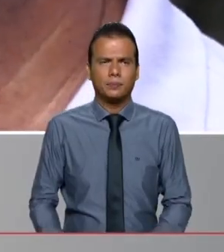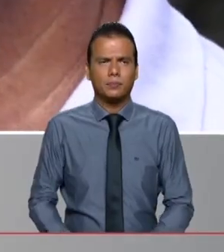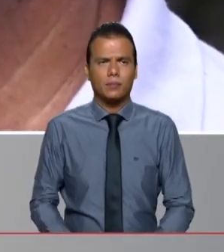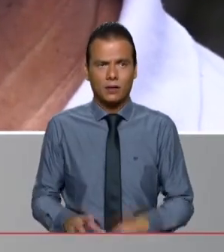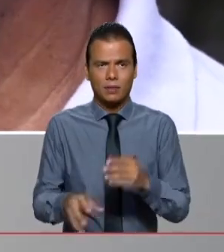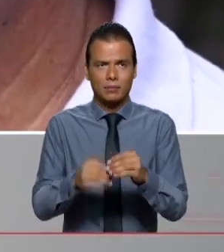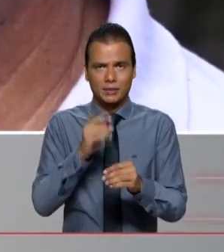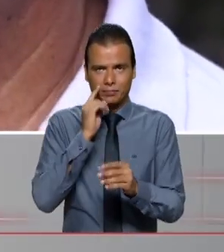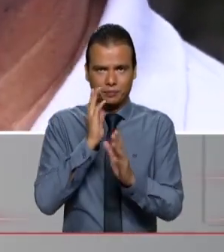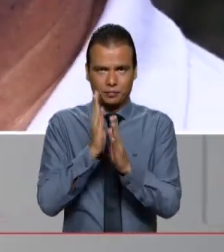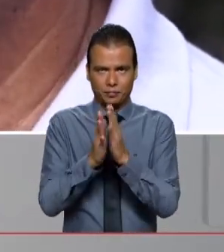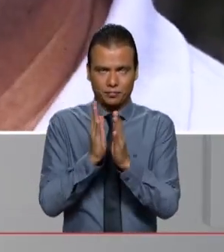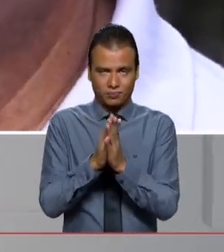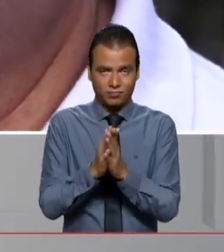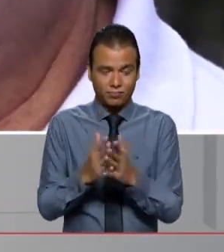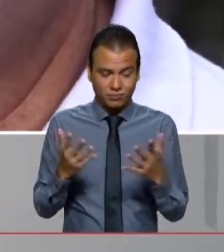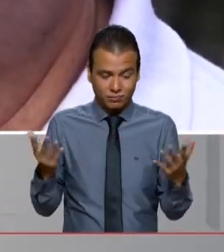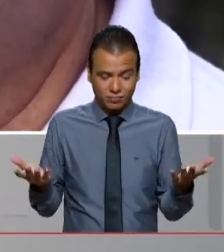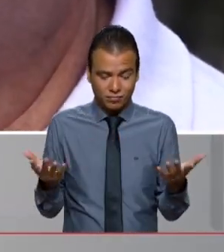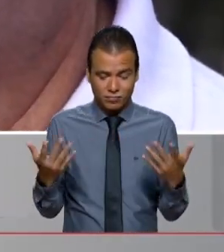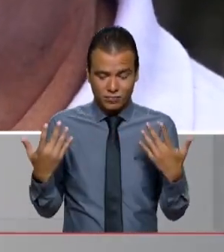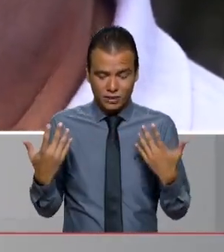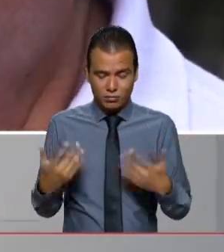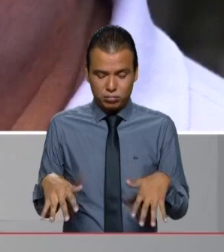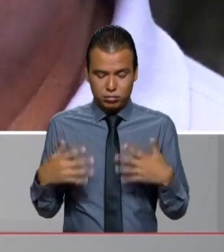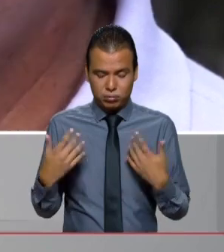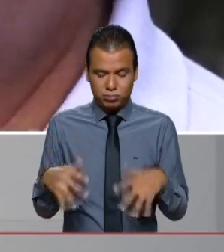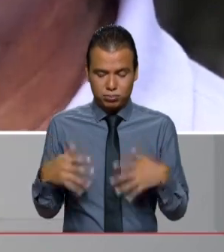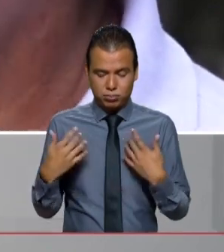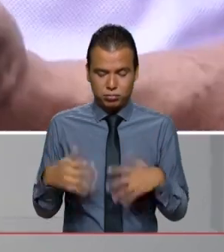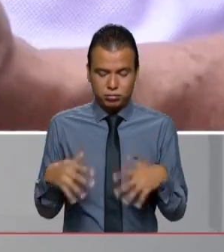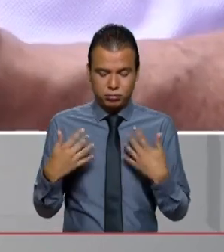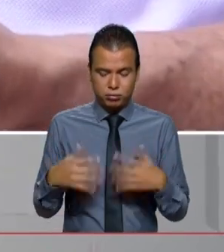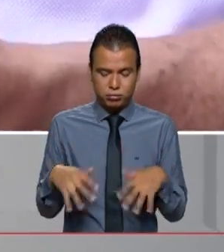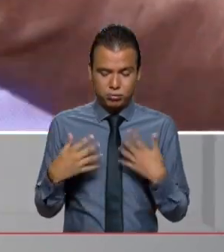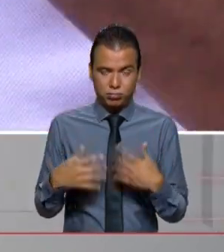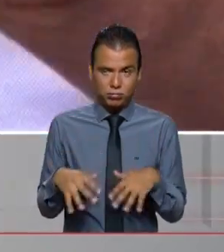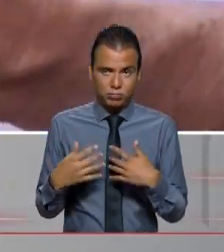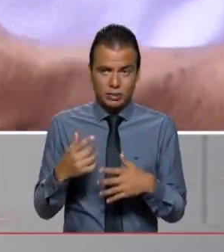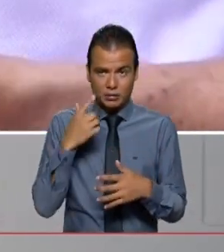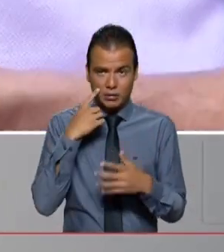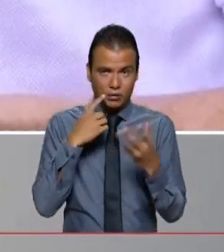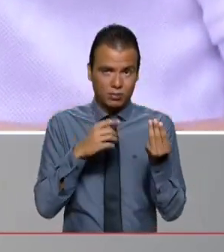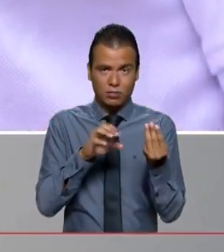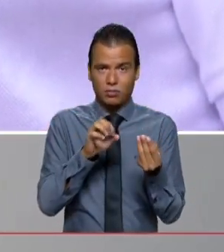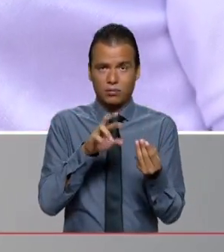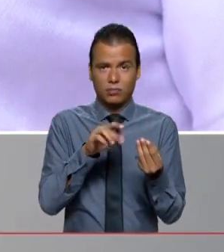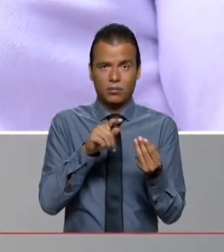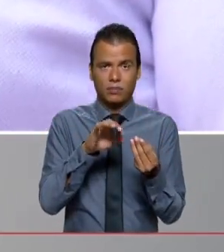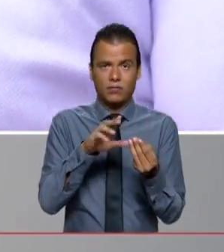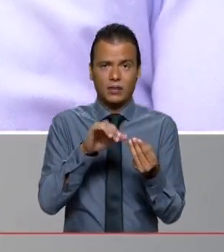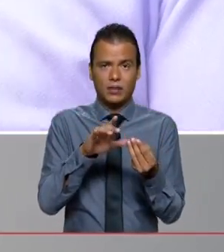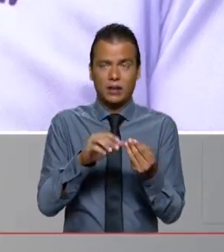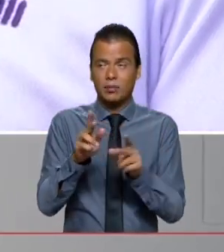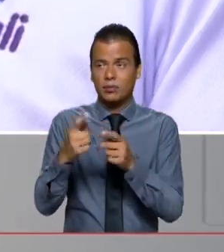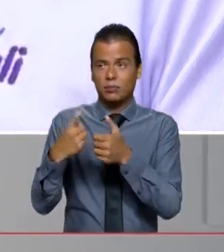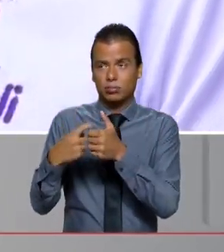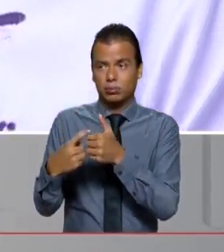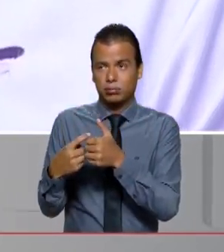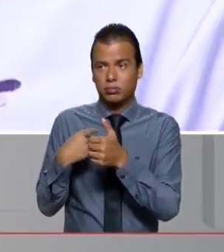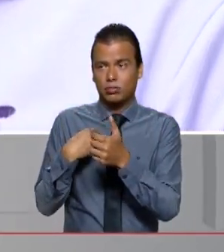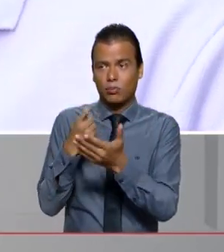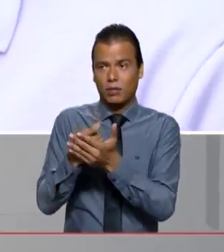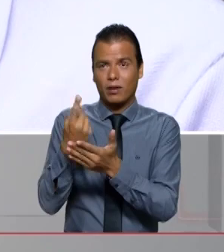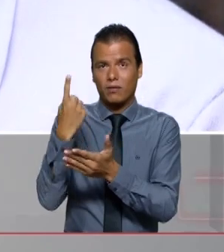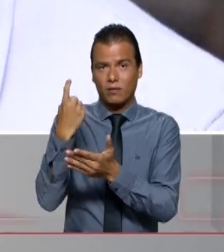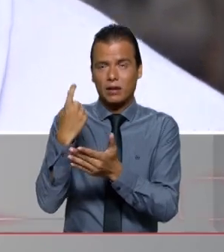ese trompo en luña, decía mi abuela Gigi. Lo cierto es que Corfecali ya había llegado a un acuerdo con sus acreedores y ultima